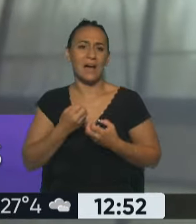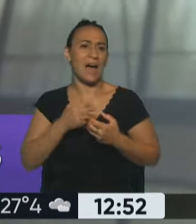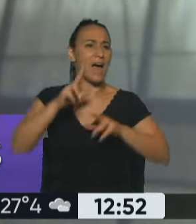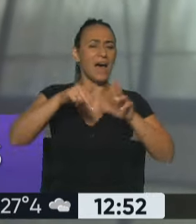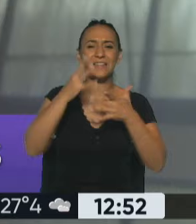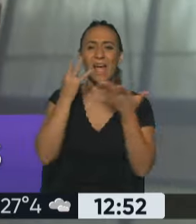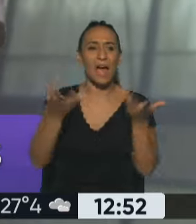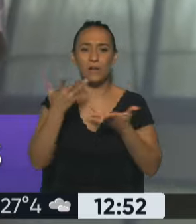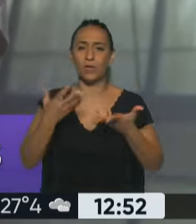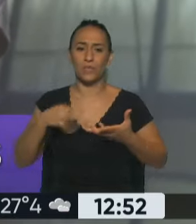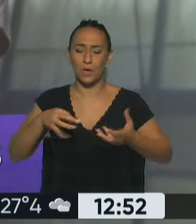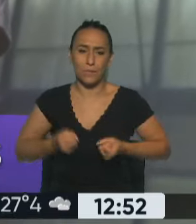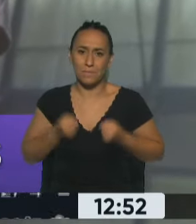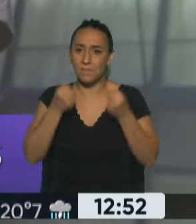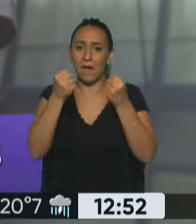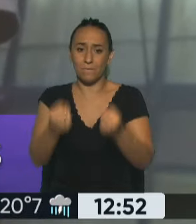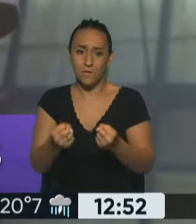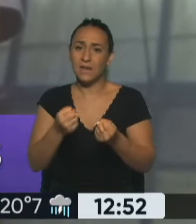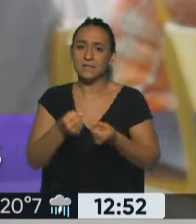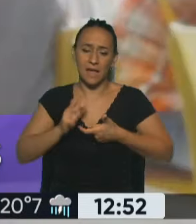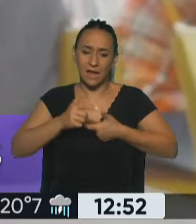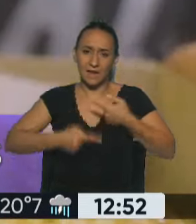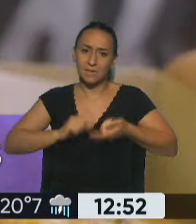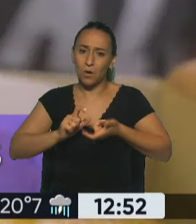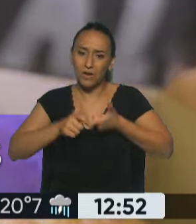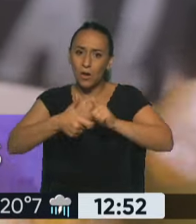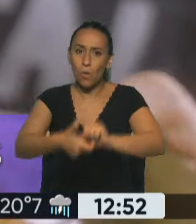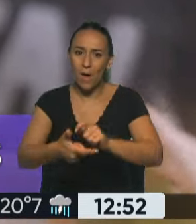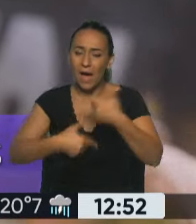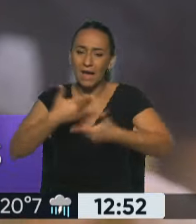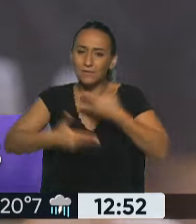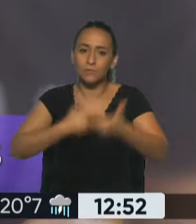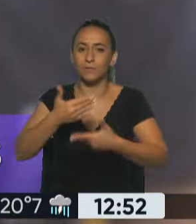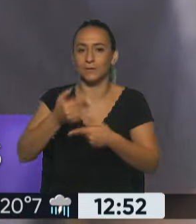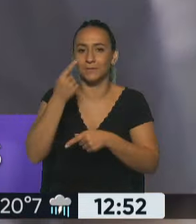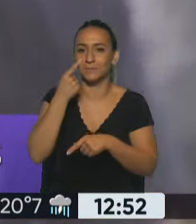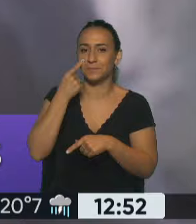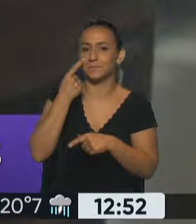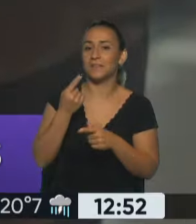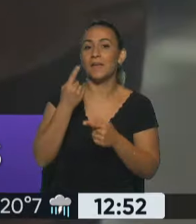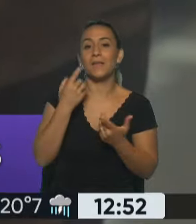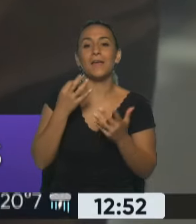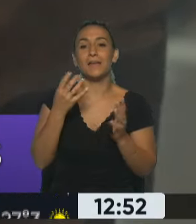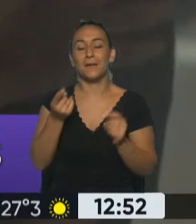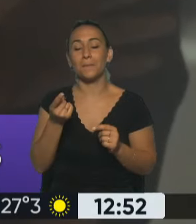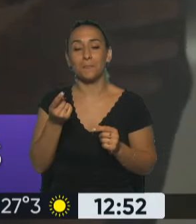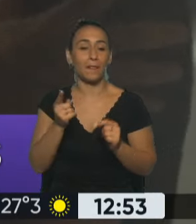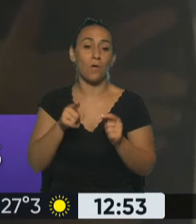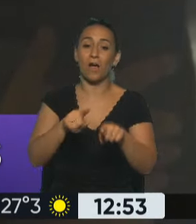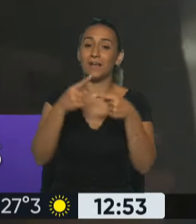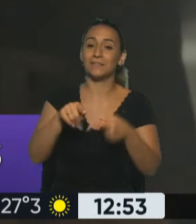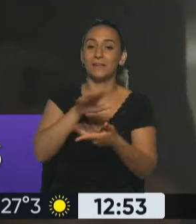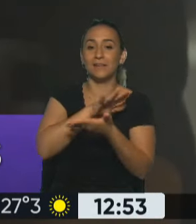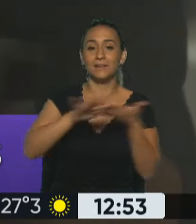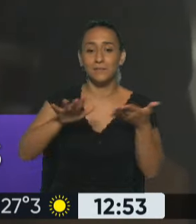a la nostalgia cultural, renovando y proponiendo lo elemental, ya sin expectativas, sin ánimo de convencer con una nueva canción, sino más